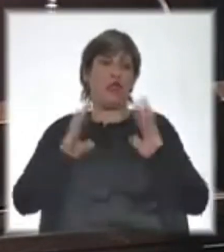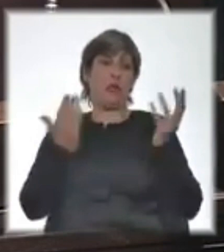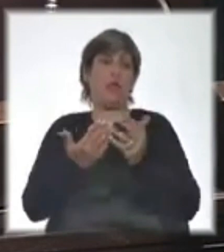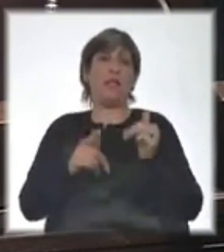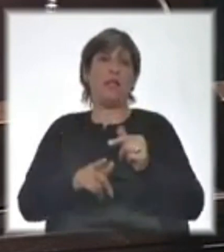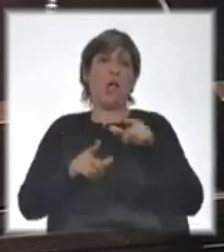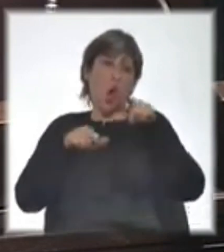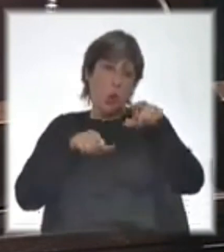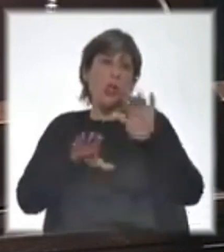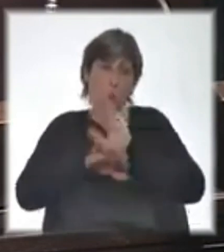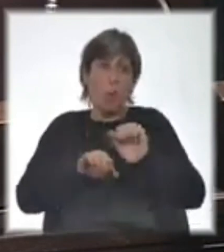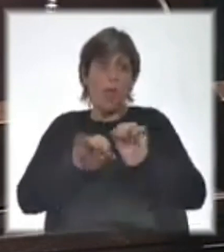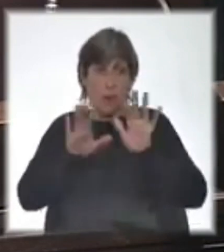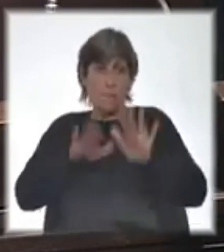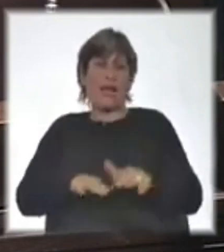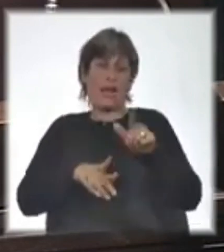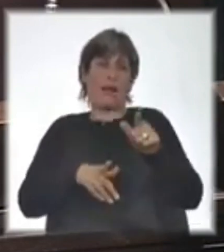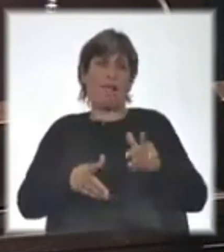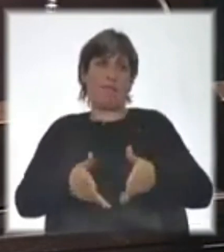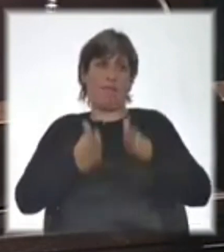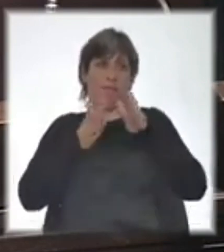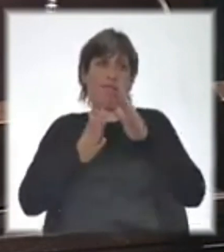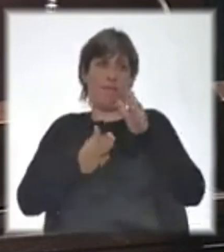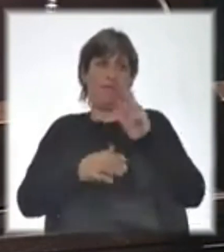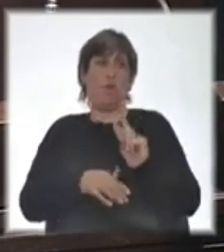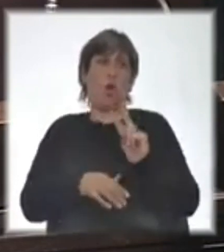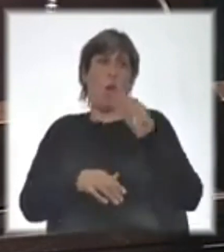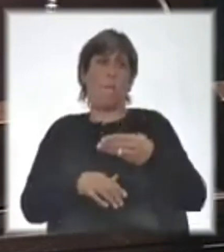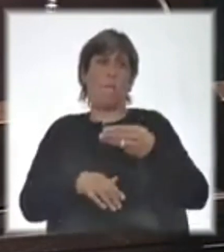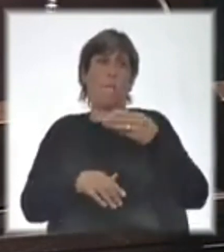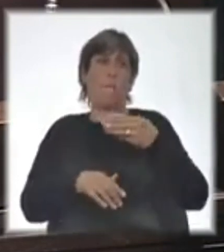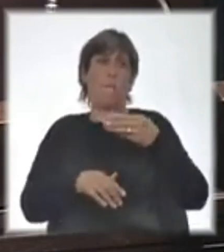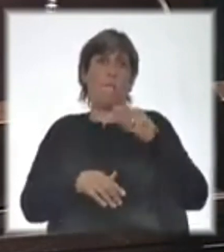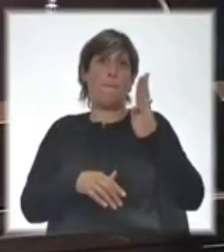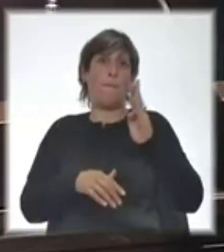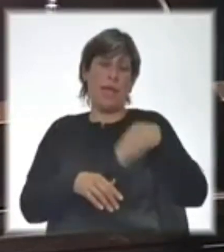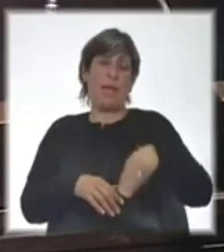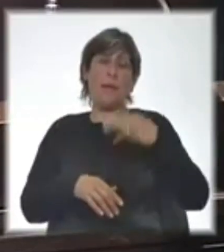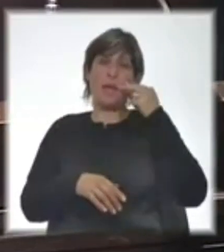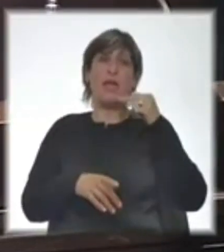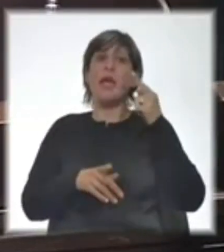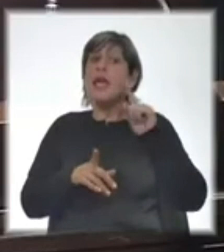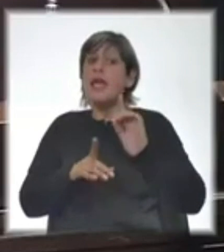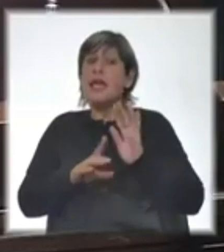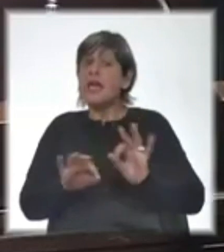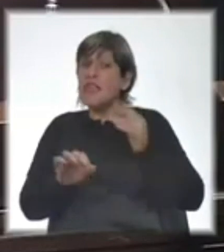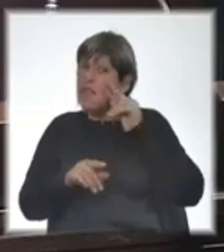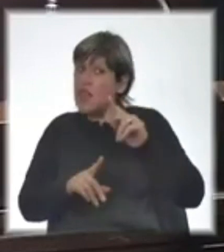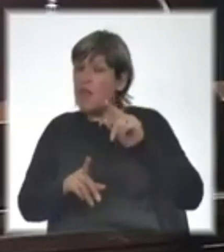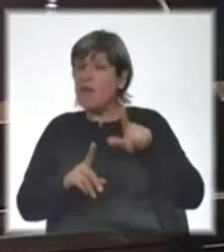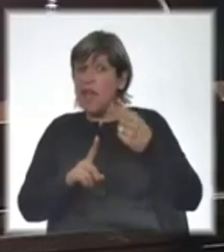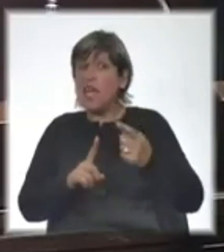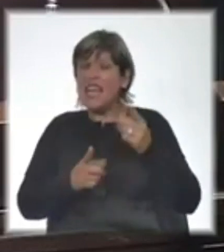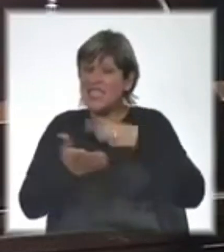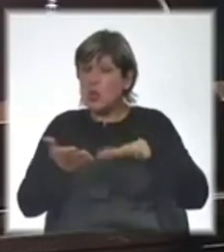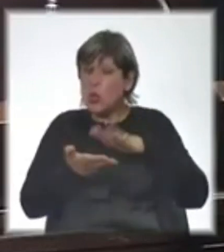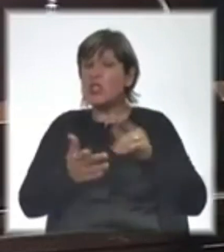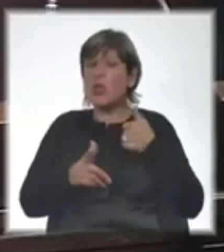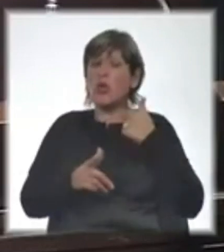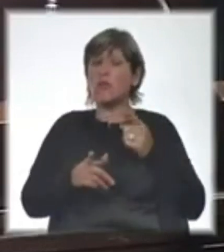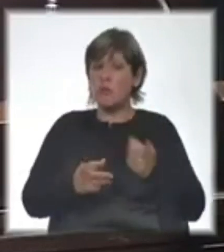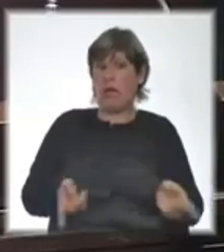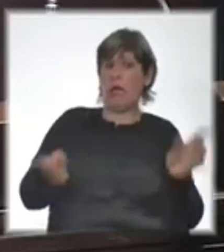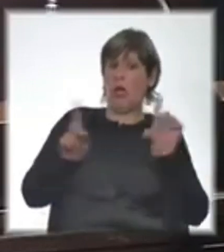podría paralizar la planta hasta que vea cómo suceden los hechos y luego, viendo cómo viene la situación, reactivar